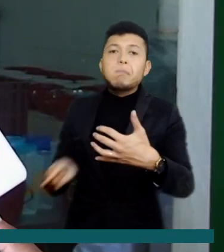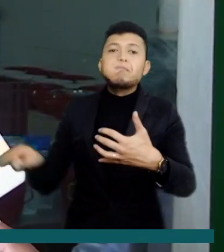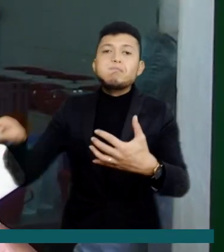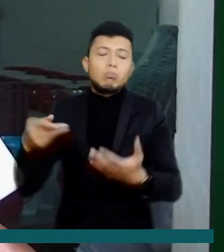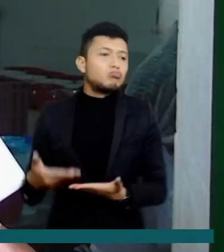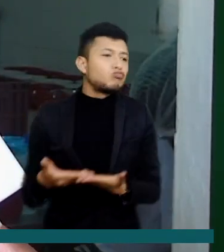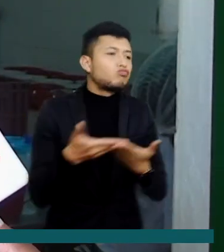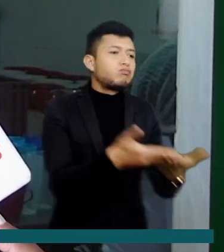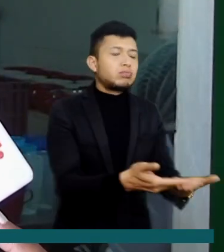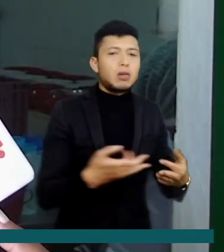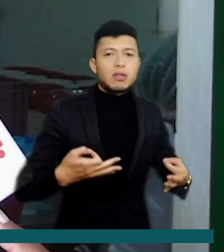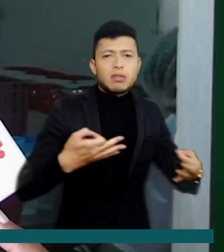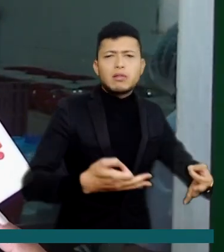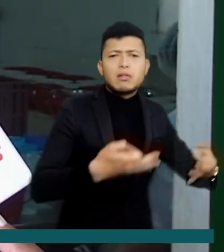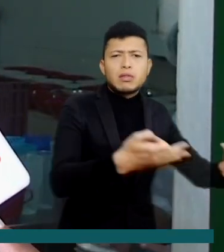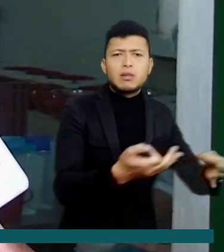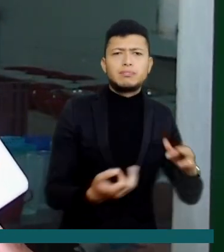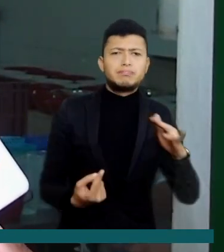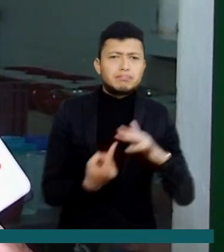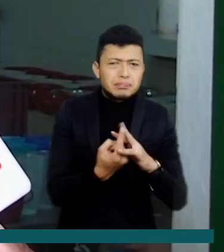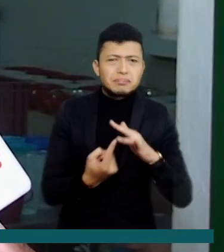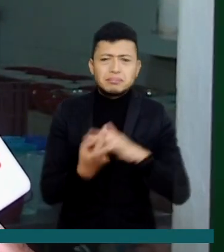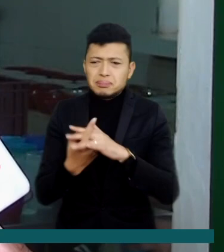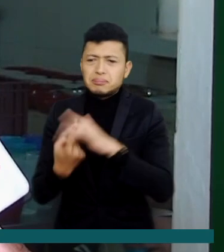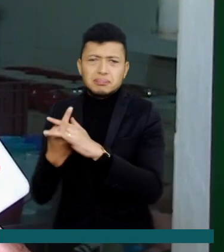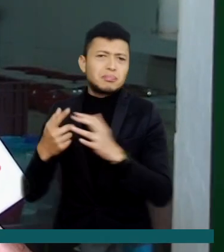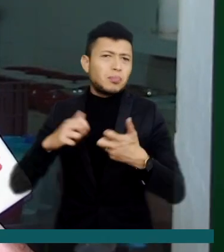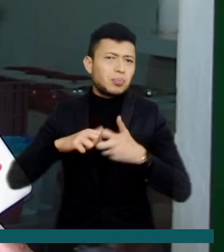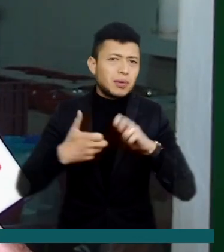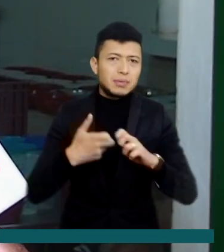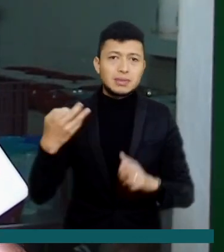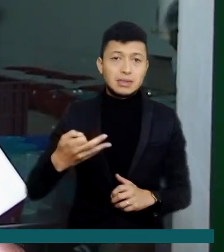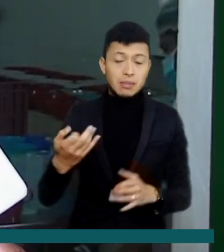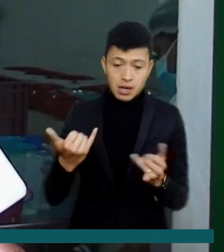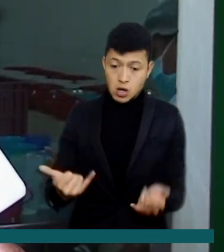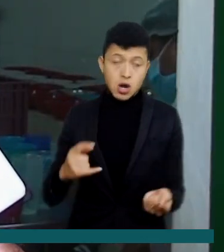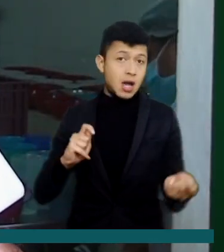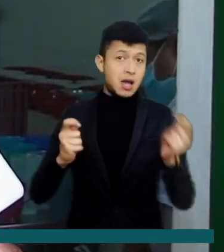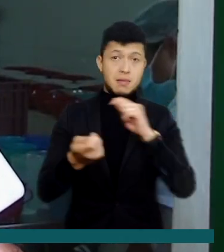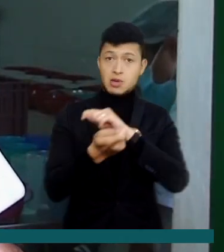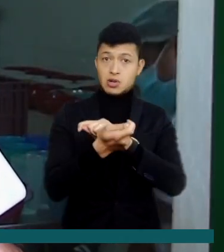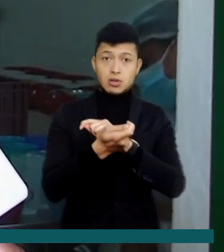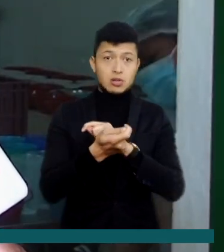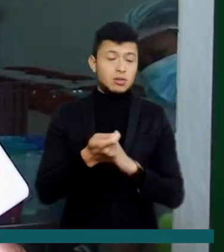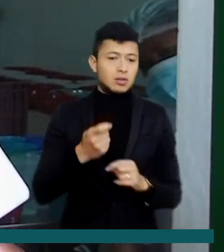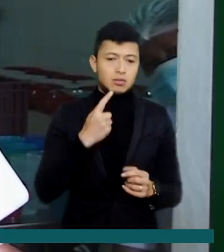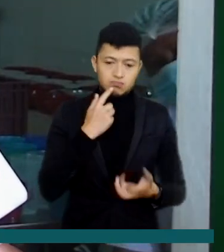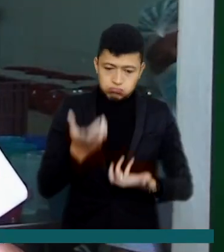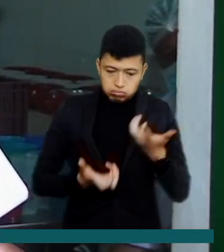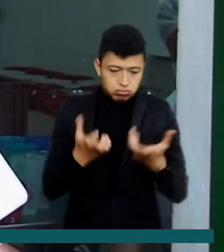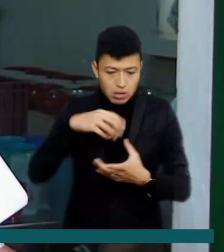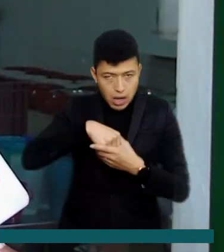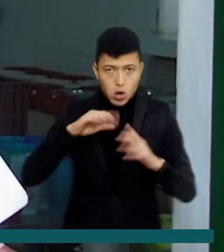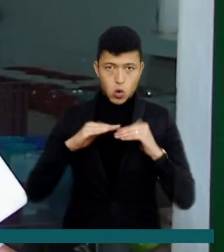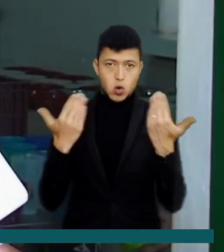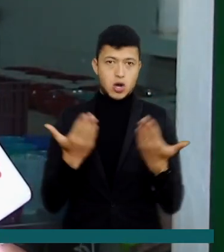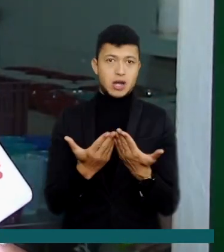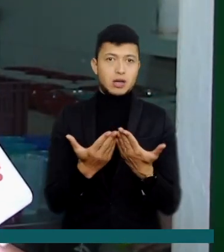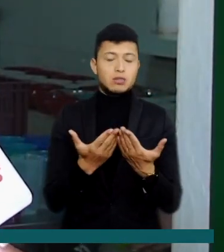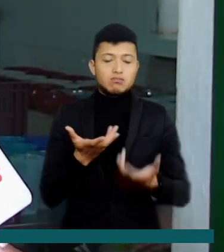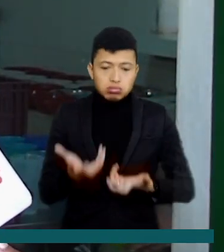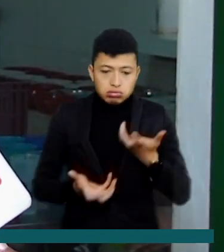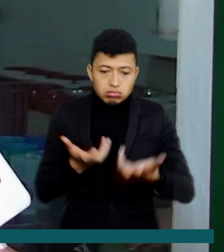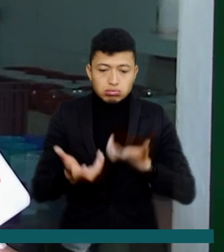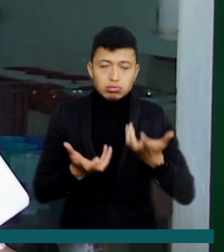industrializada que nos traía ciertos inconvenientes. Con este nuevo cambio, con esta preparación en sitio